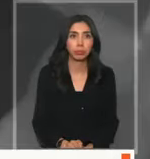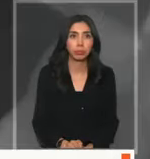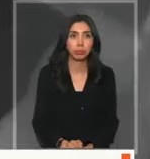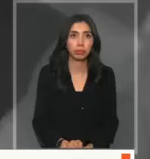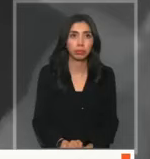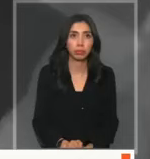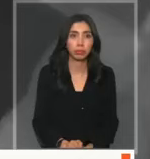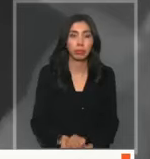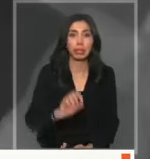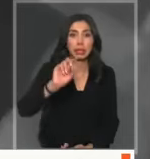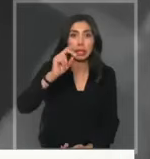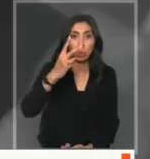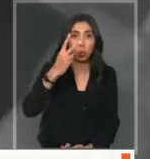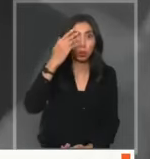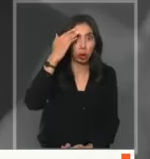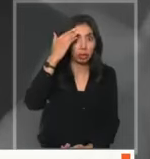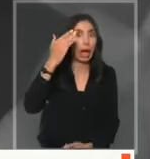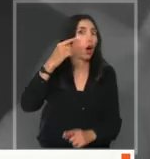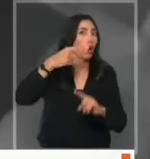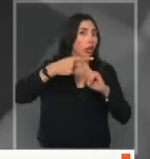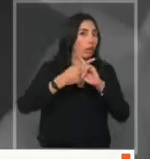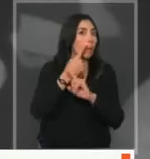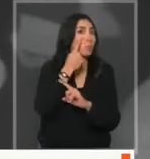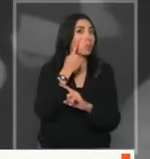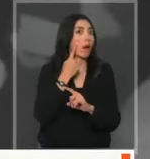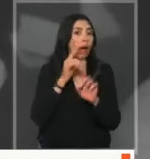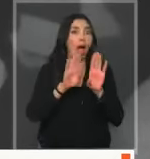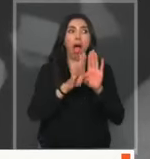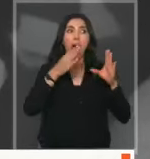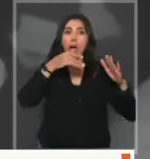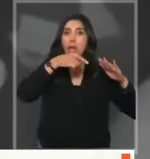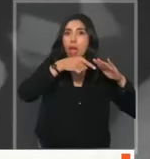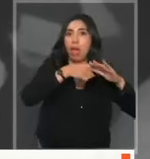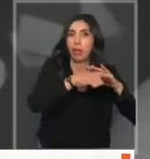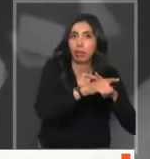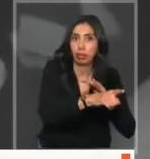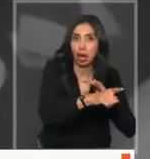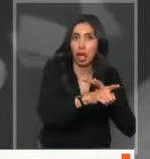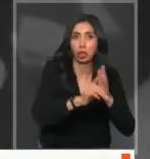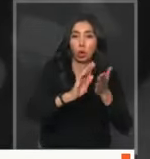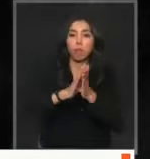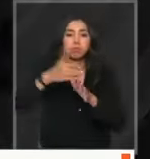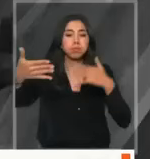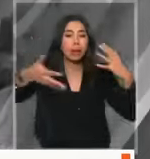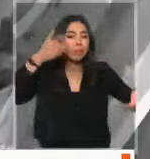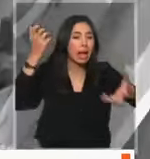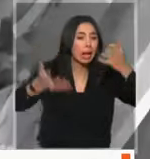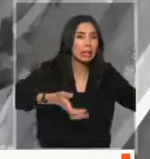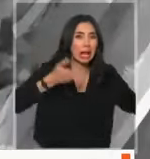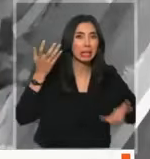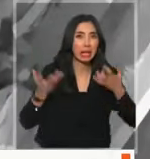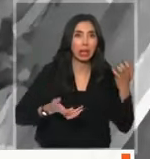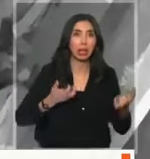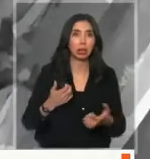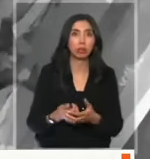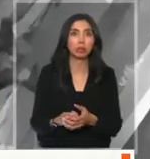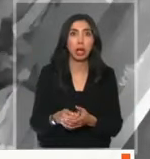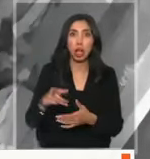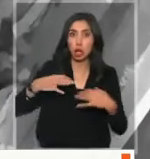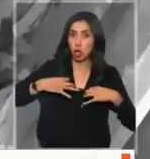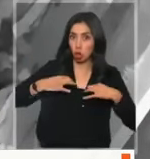El segundo día tuvieron la revancha, lograron entrar y ahora venía la inspección exhaustiva, por cierto. ¿Es ropa vendible, tío,